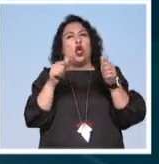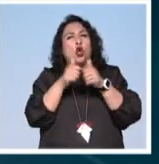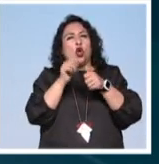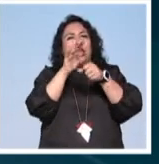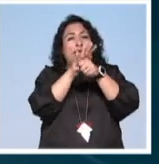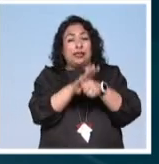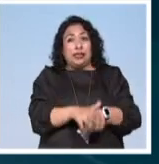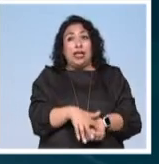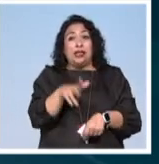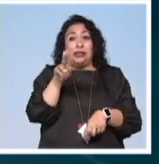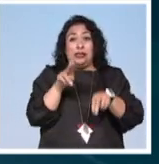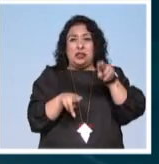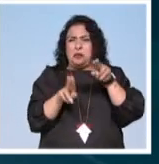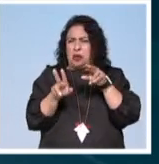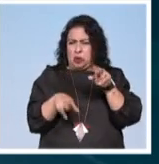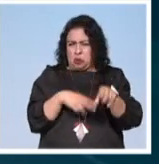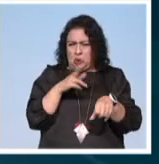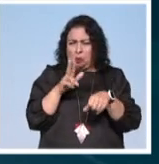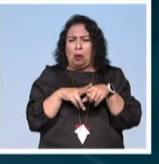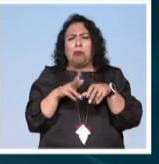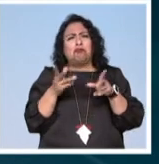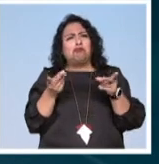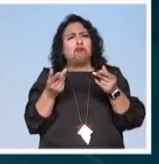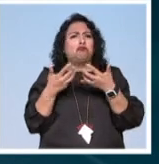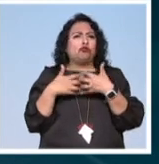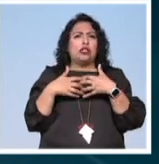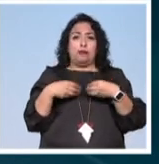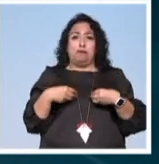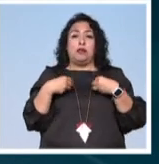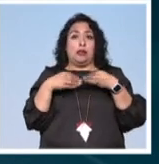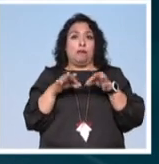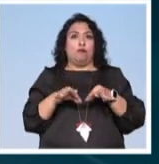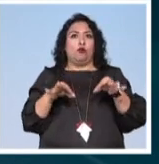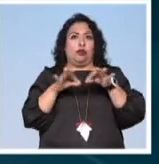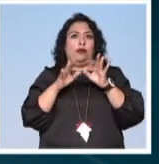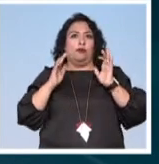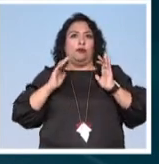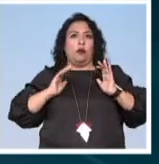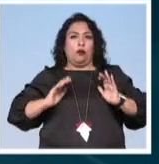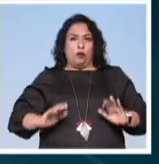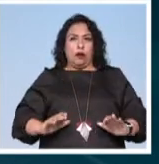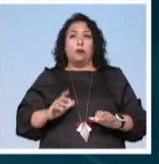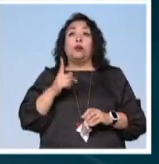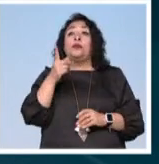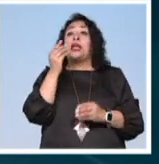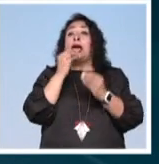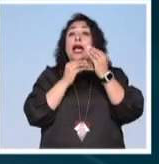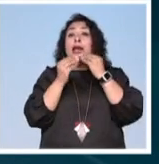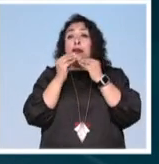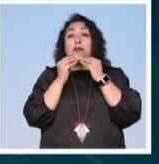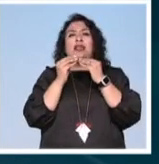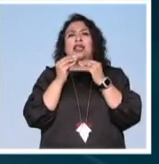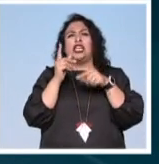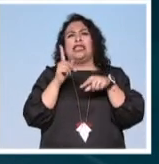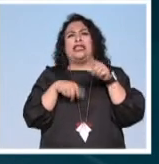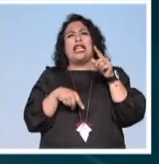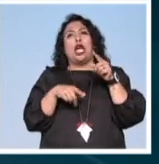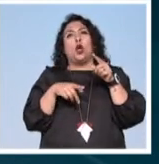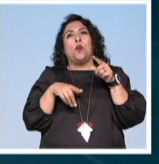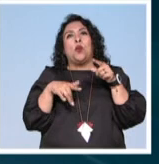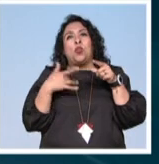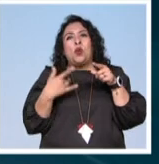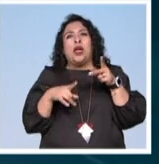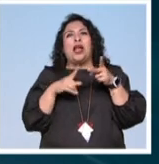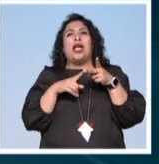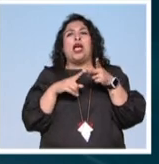estrés, cuando sus niveles son normales, realiza funciones vitales para el organismo. Una alimentación sin irritantes, la meditación